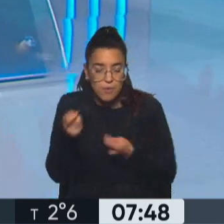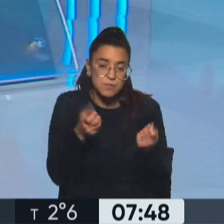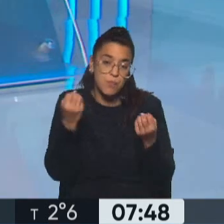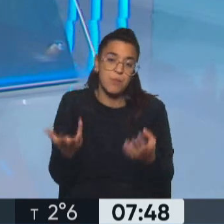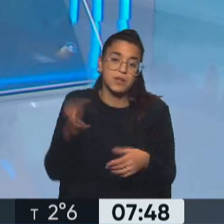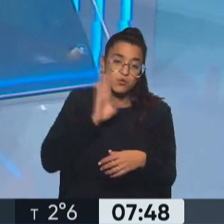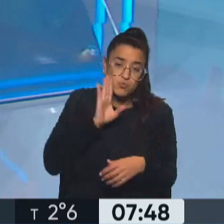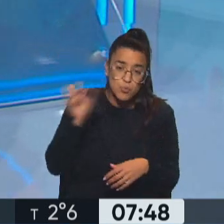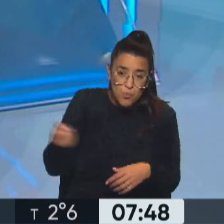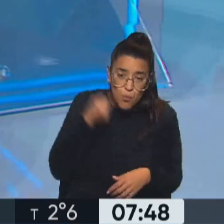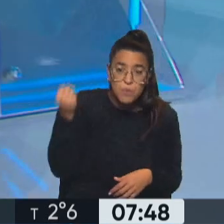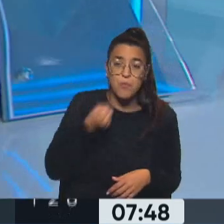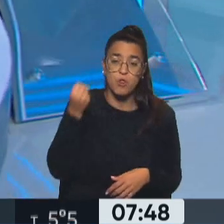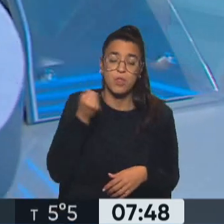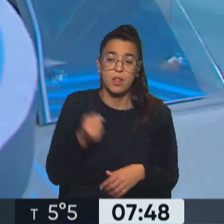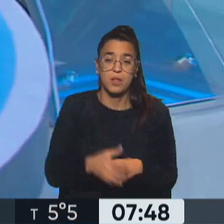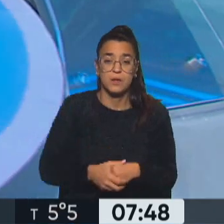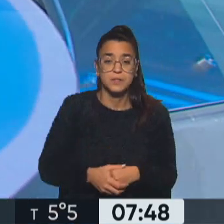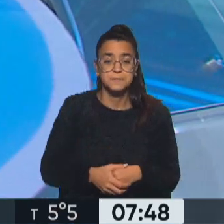es muy importante,